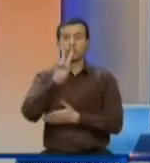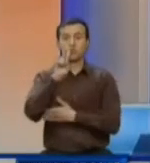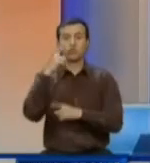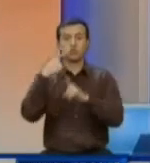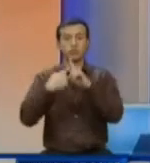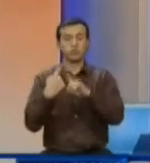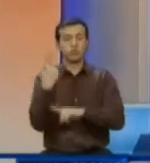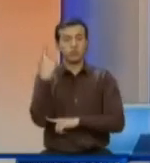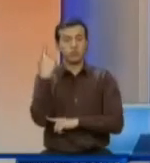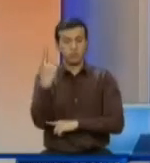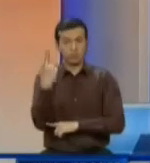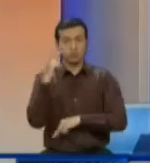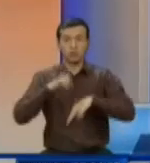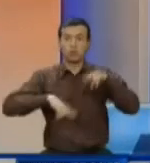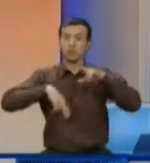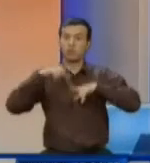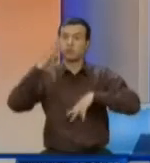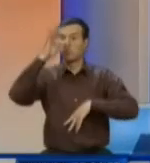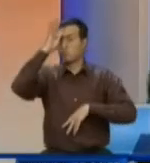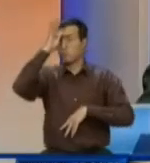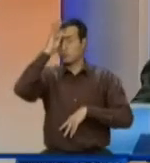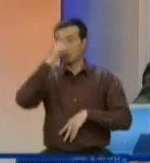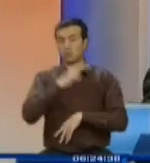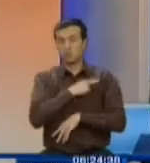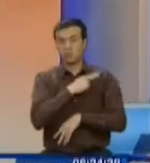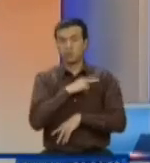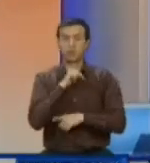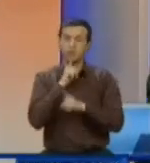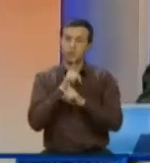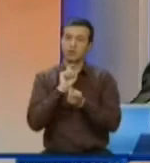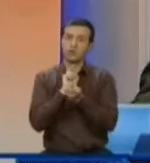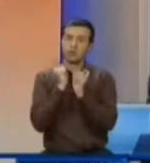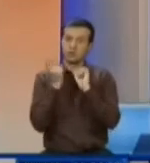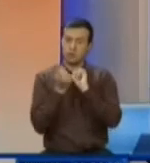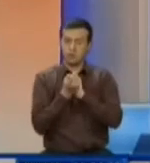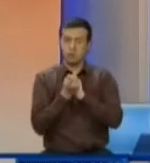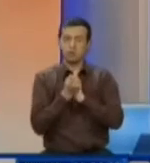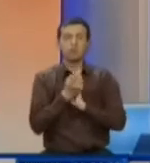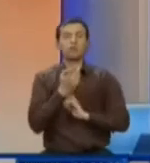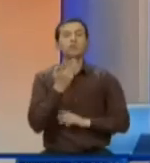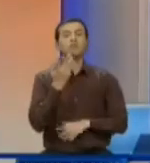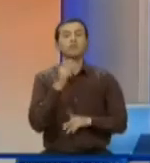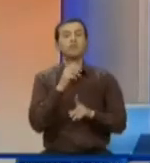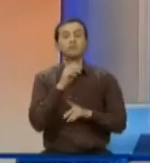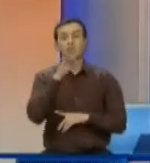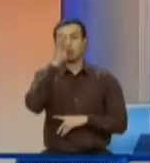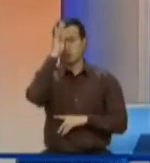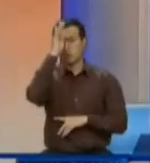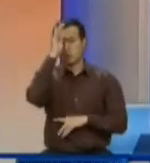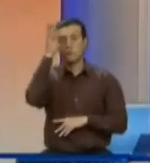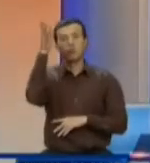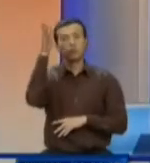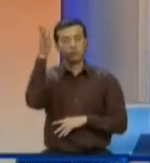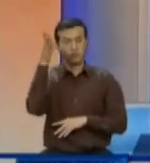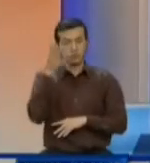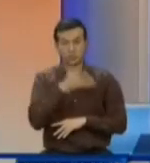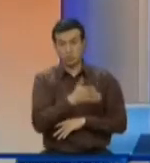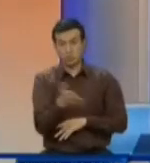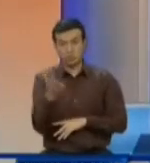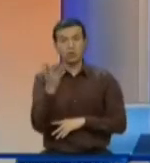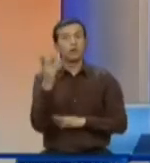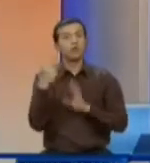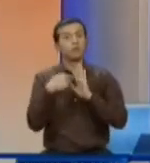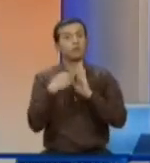mil a la para la construcción del hospital universitario que después cambió de nombre para el sistema hospitalario docente ese impuesto fue